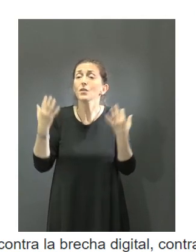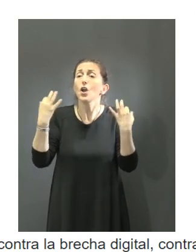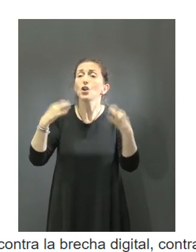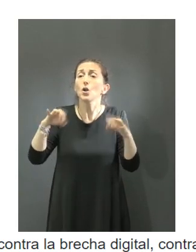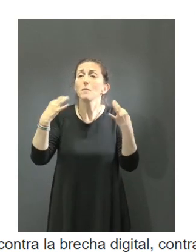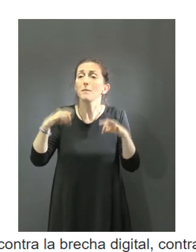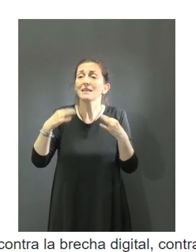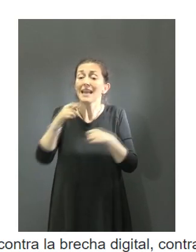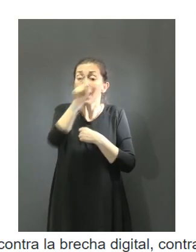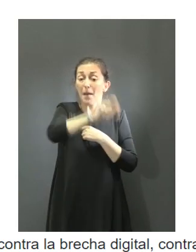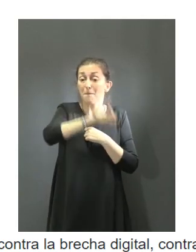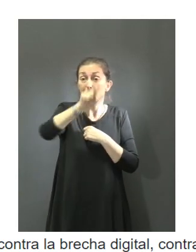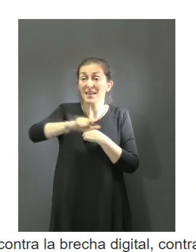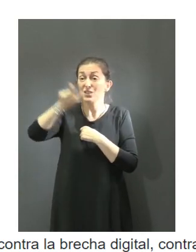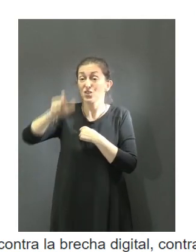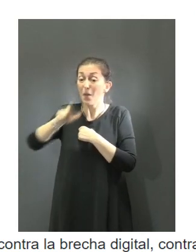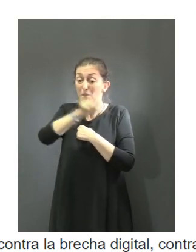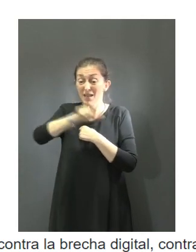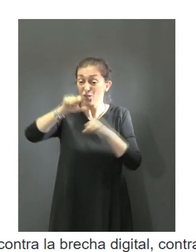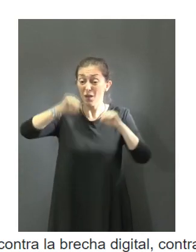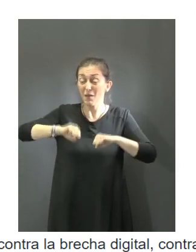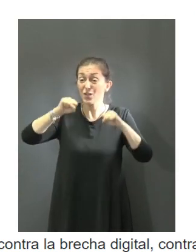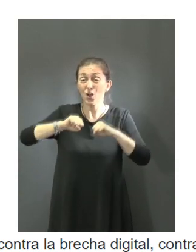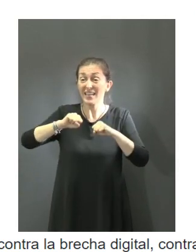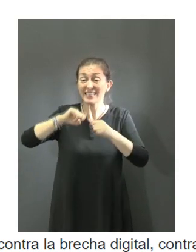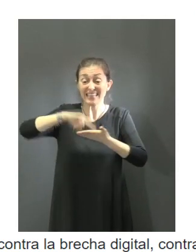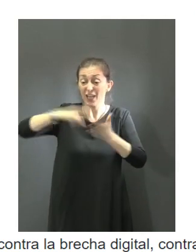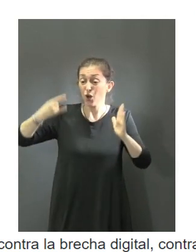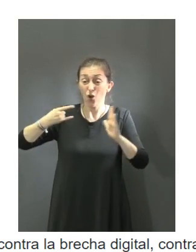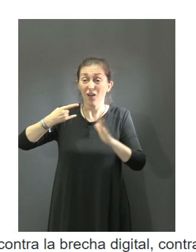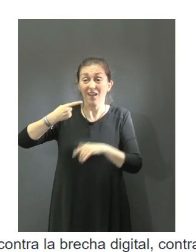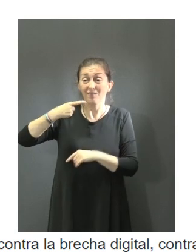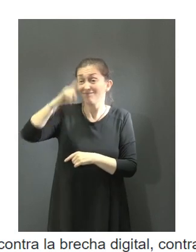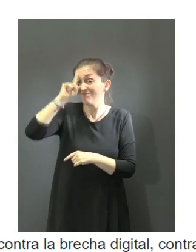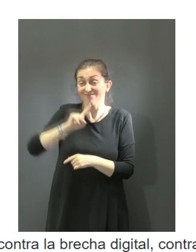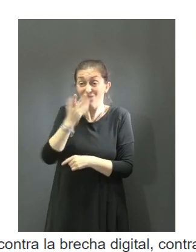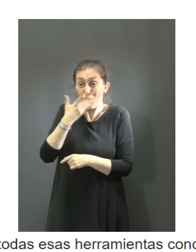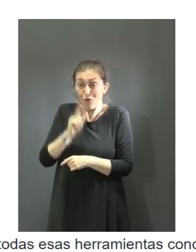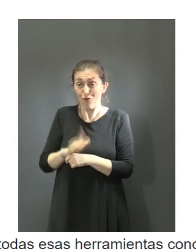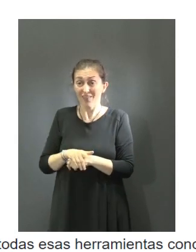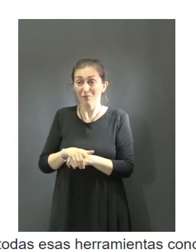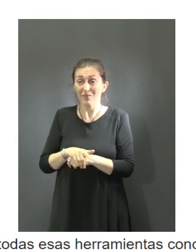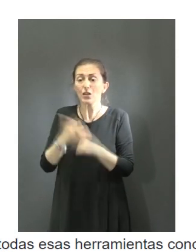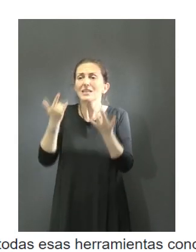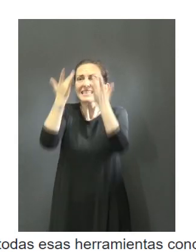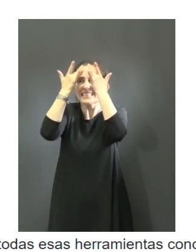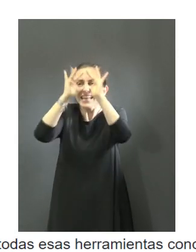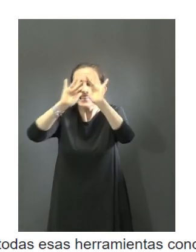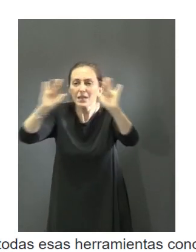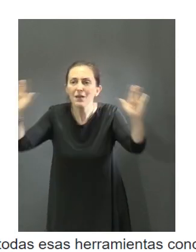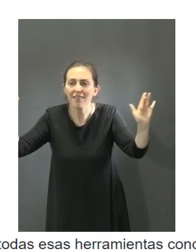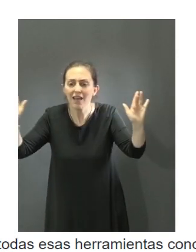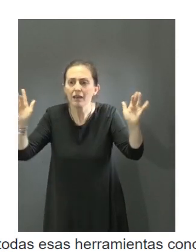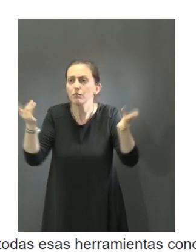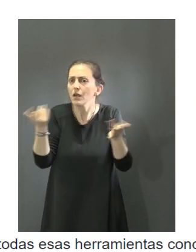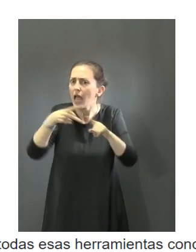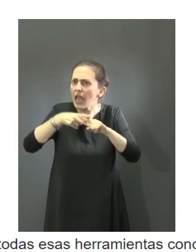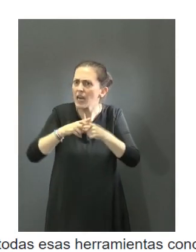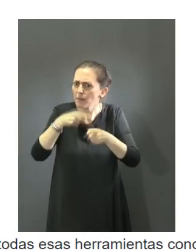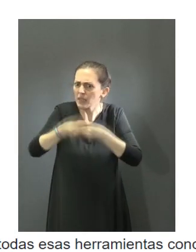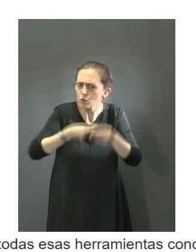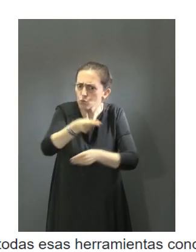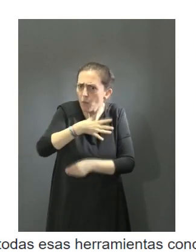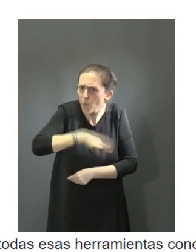normalmente las personas no conocen la tecnología que está a su disposición. Entonces, la parte de sensibilizar sobre qué